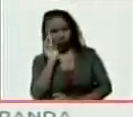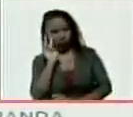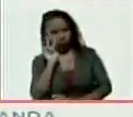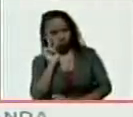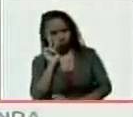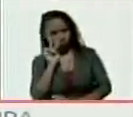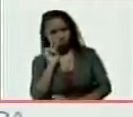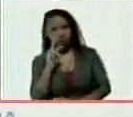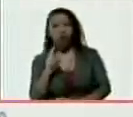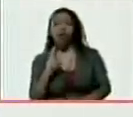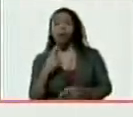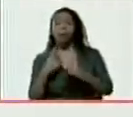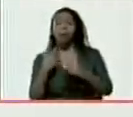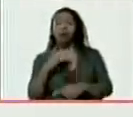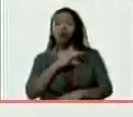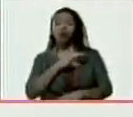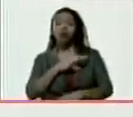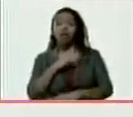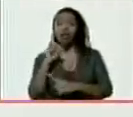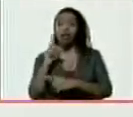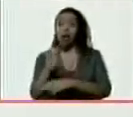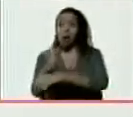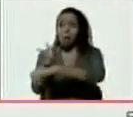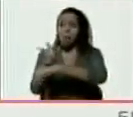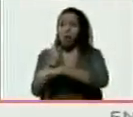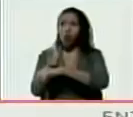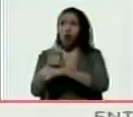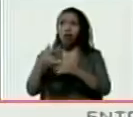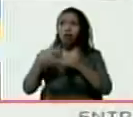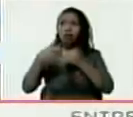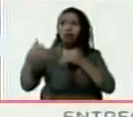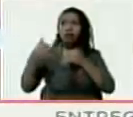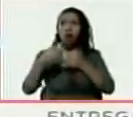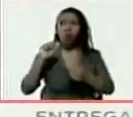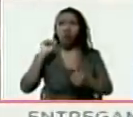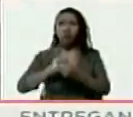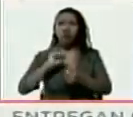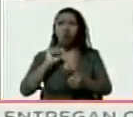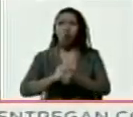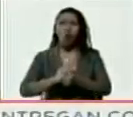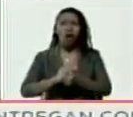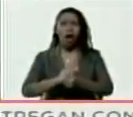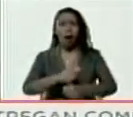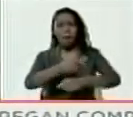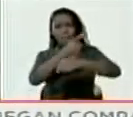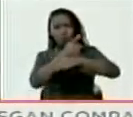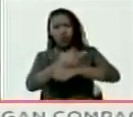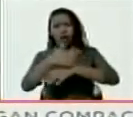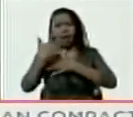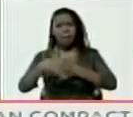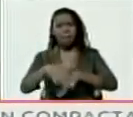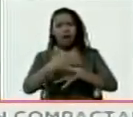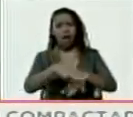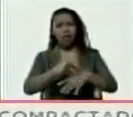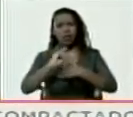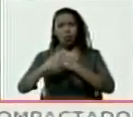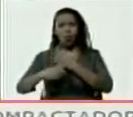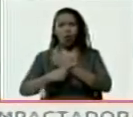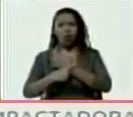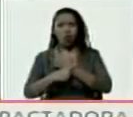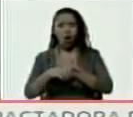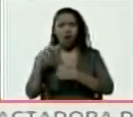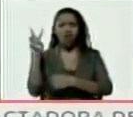Associated Press dispara de la cintura. La línea dura socialista apunta con arma a la marcha de Guaidó